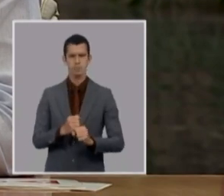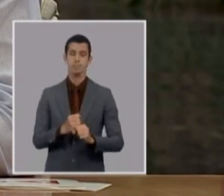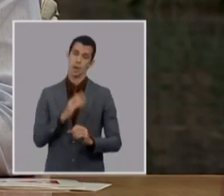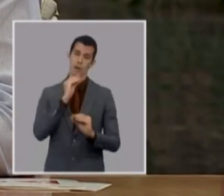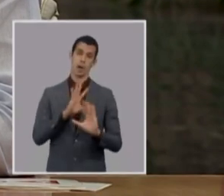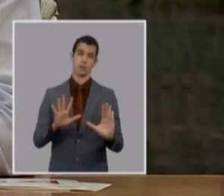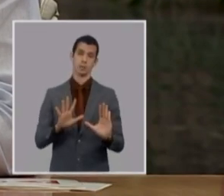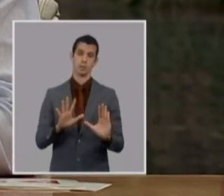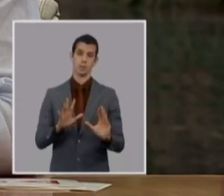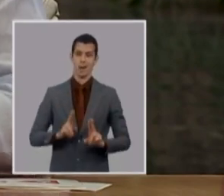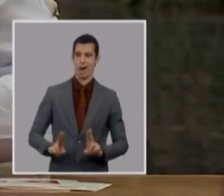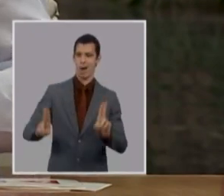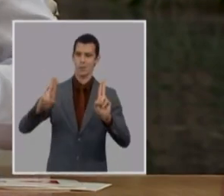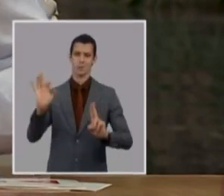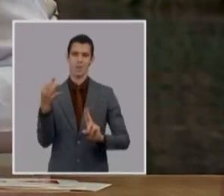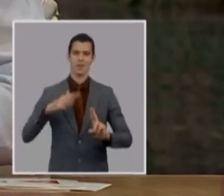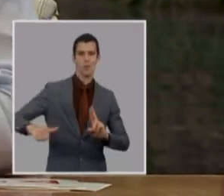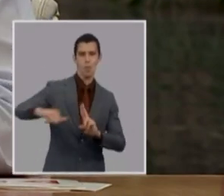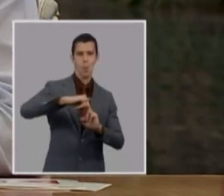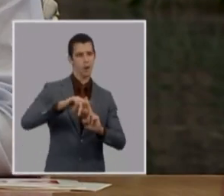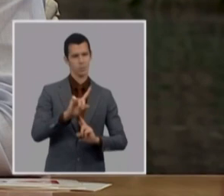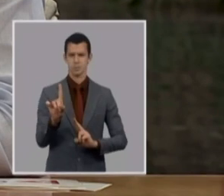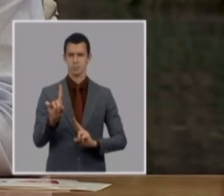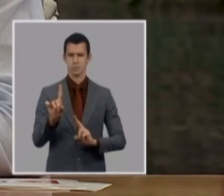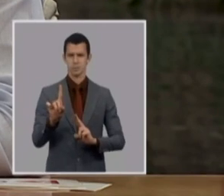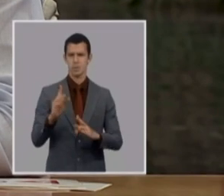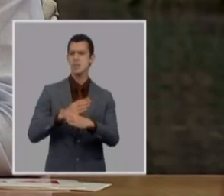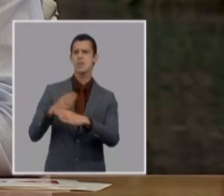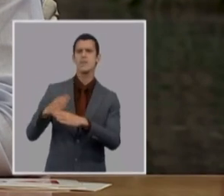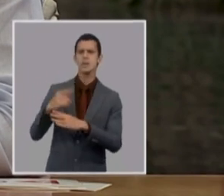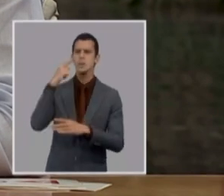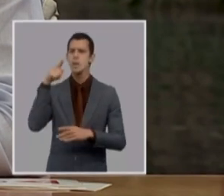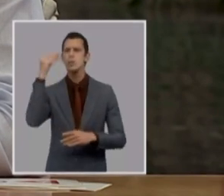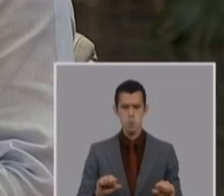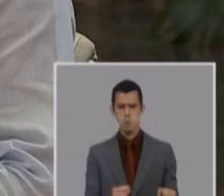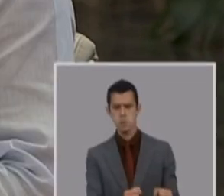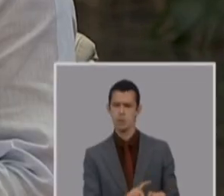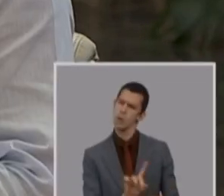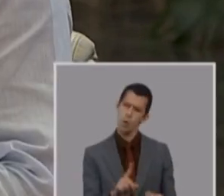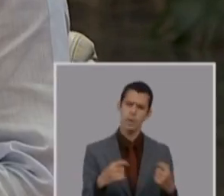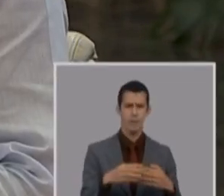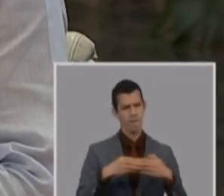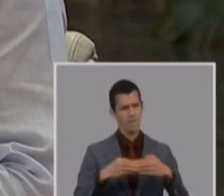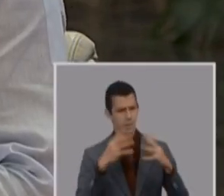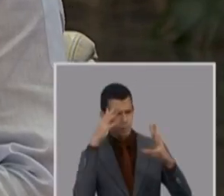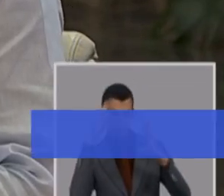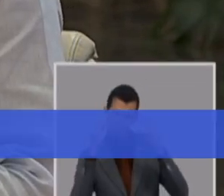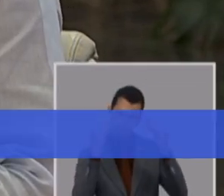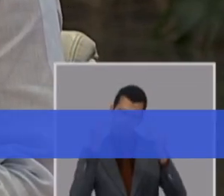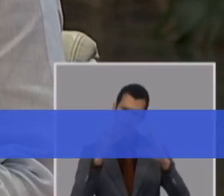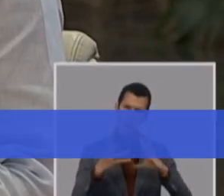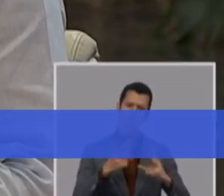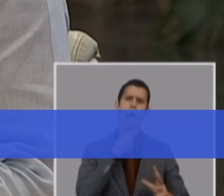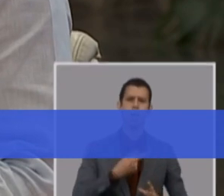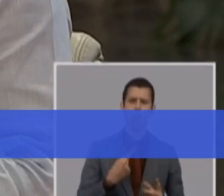ese o ese cuba pero en su intervención el mandatario también cambió el tono también lo mejor habrá que pedir alguna